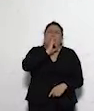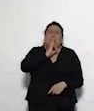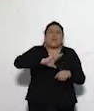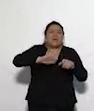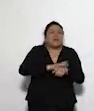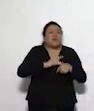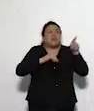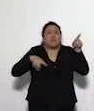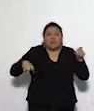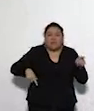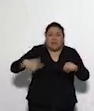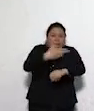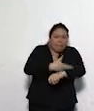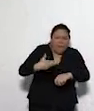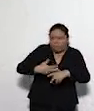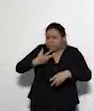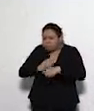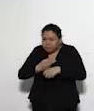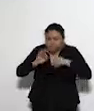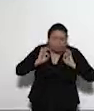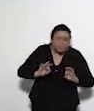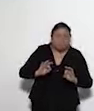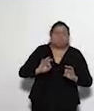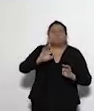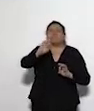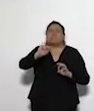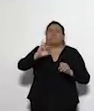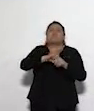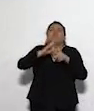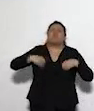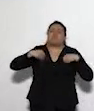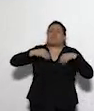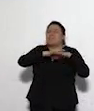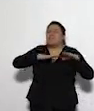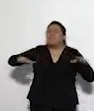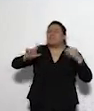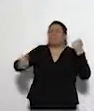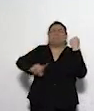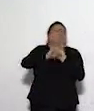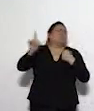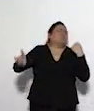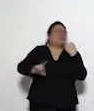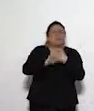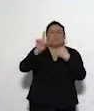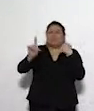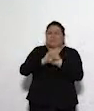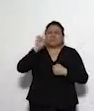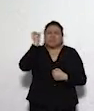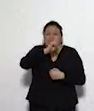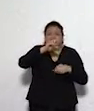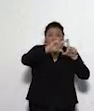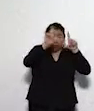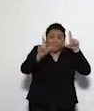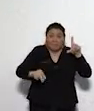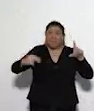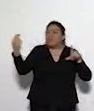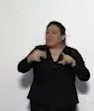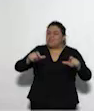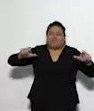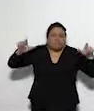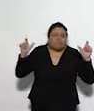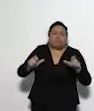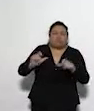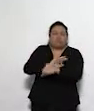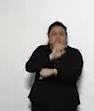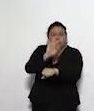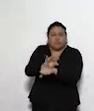de respuestas pertinentes frente a una realidad que nos desafía y confronta. Nuestro país requiere seguridad, pero no